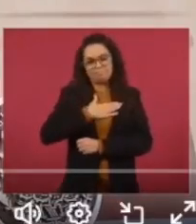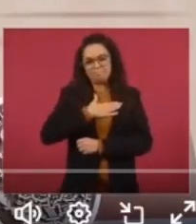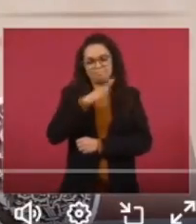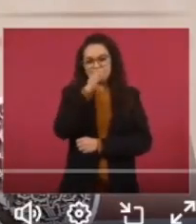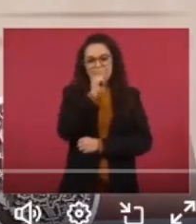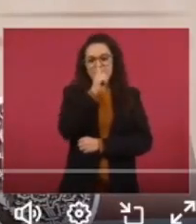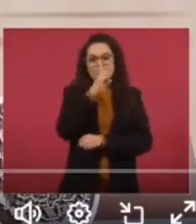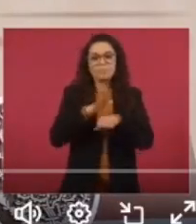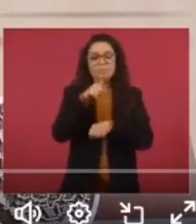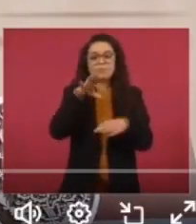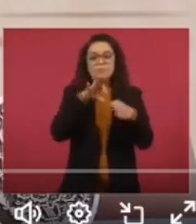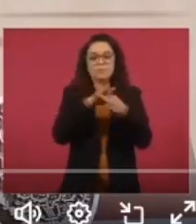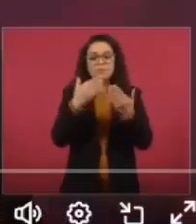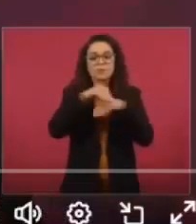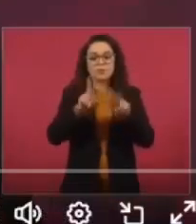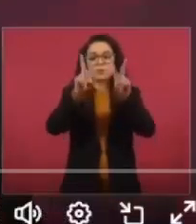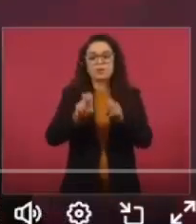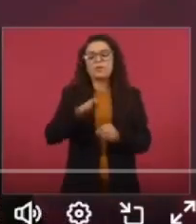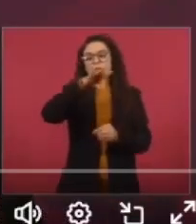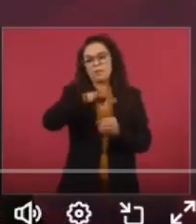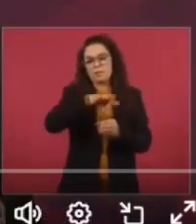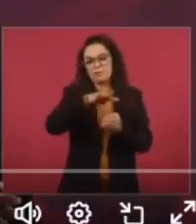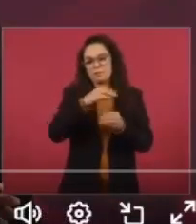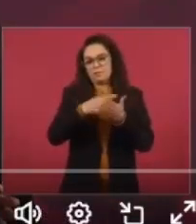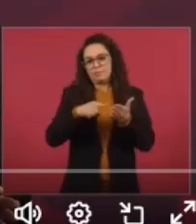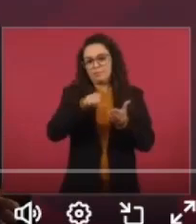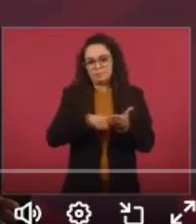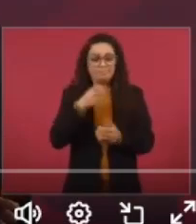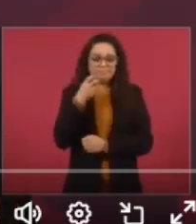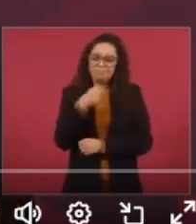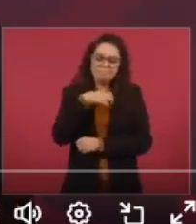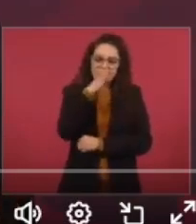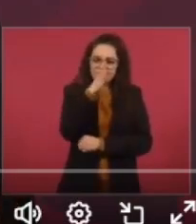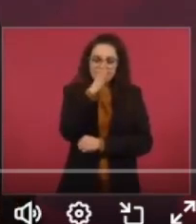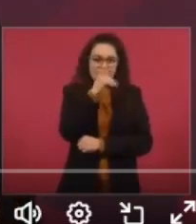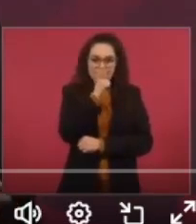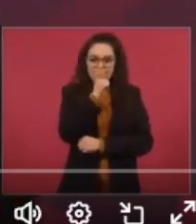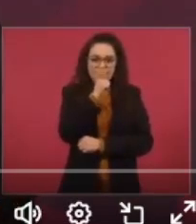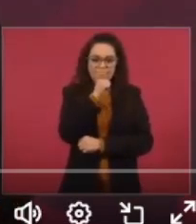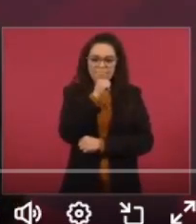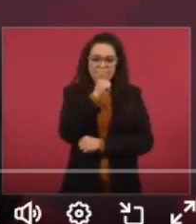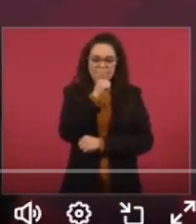con el proceso electoral y es mejor no